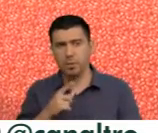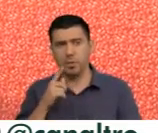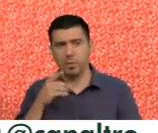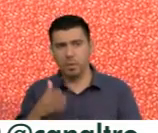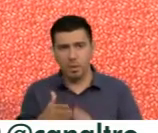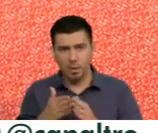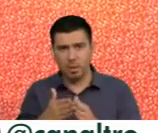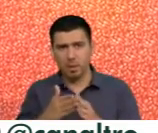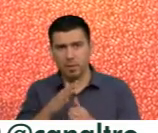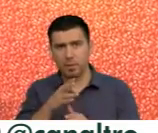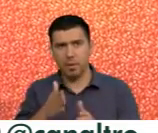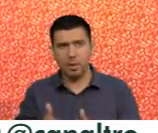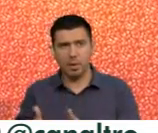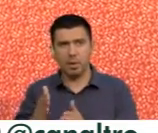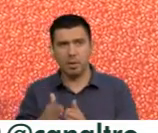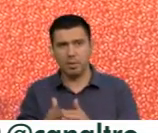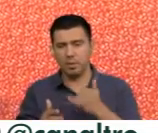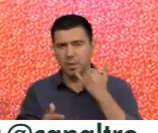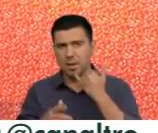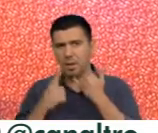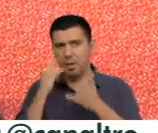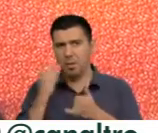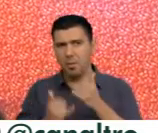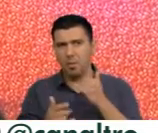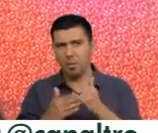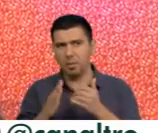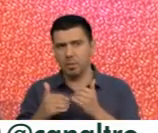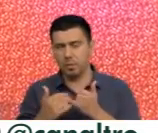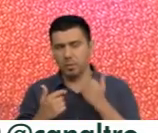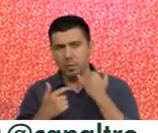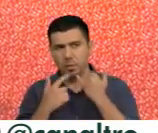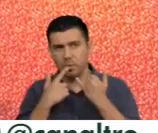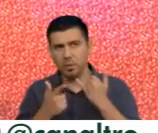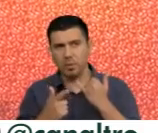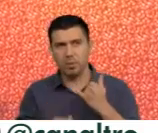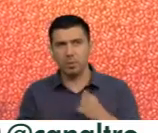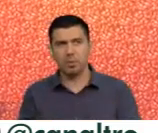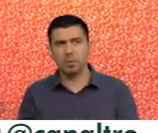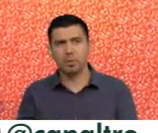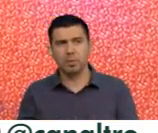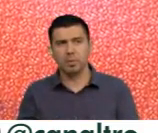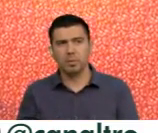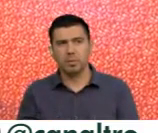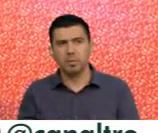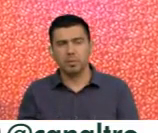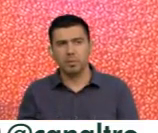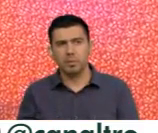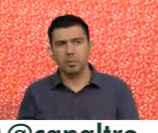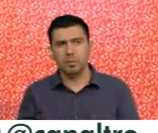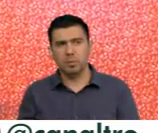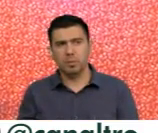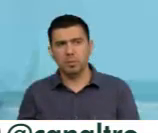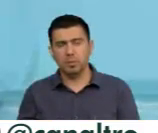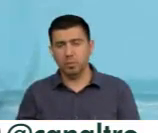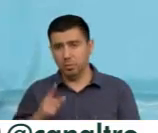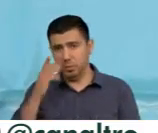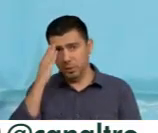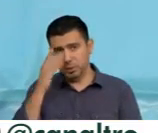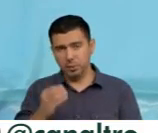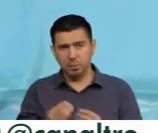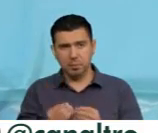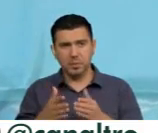oso. Ay, bueno, lo mismo, manejar, navegar. Oye, pero no como que lo mismo. No. Y es que tú sabes mucho de la navegación.